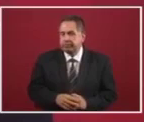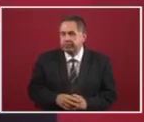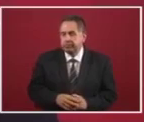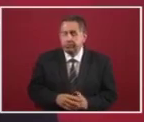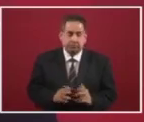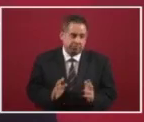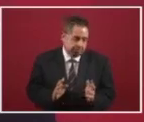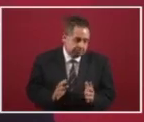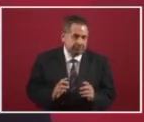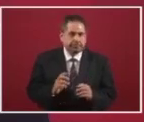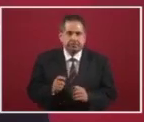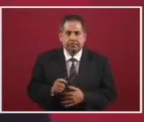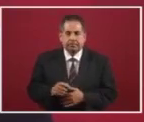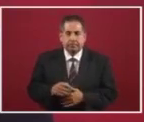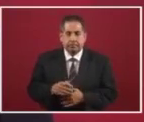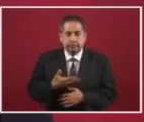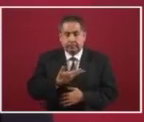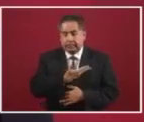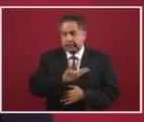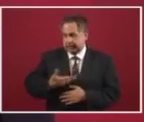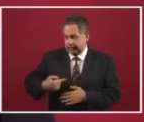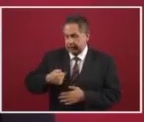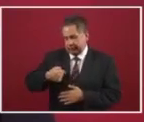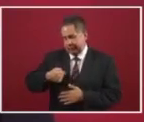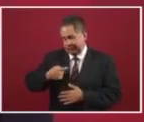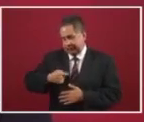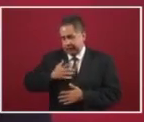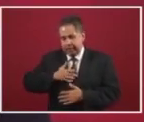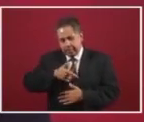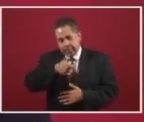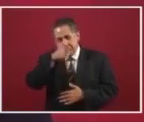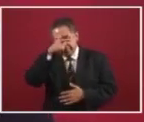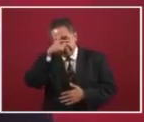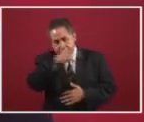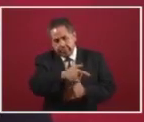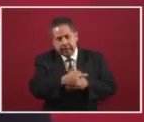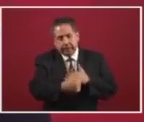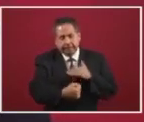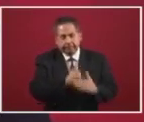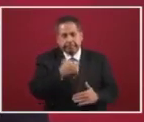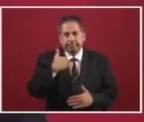al menos el presidente se enteró de que